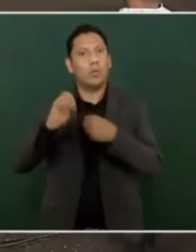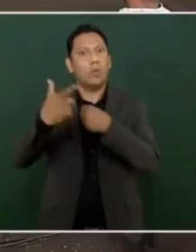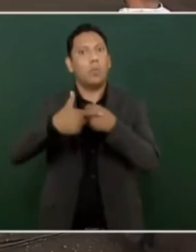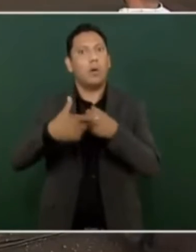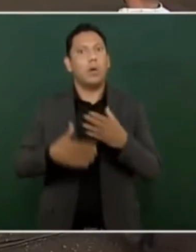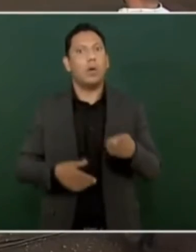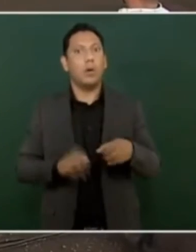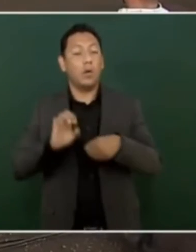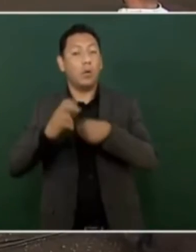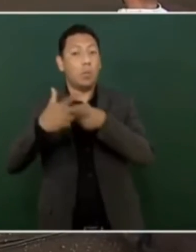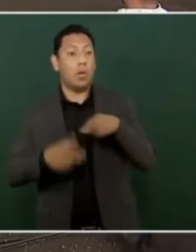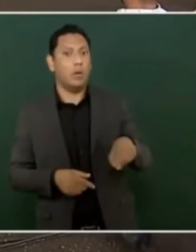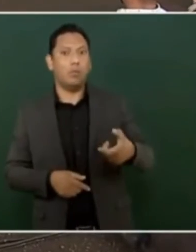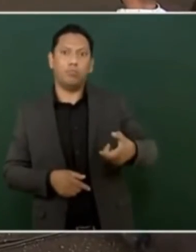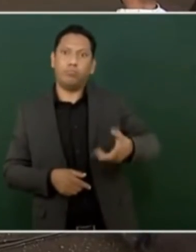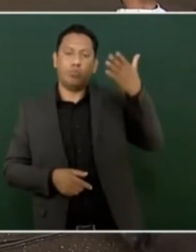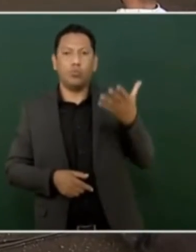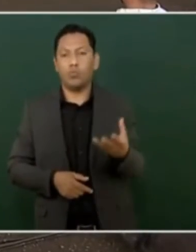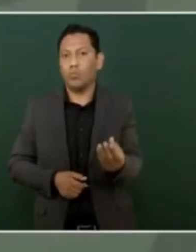está por los cielos.